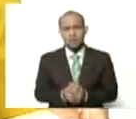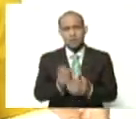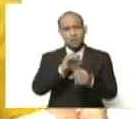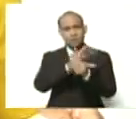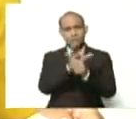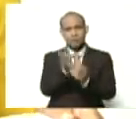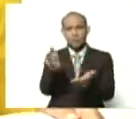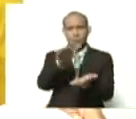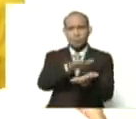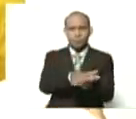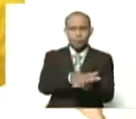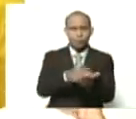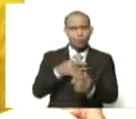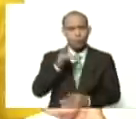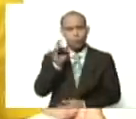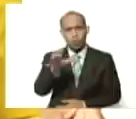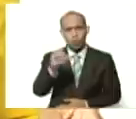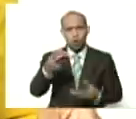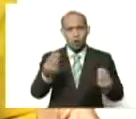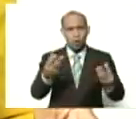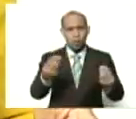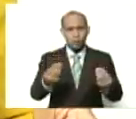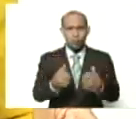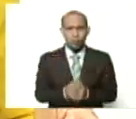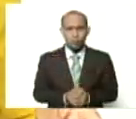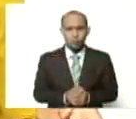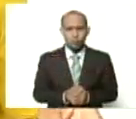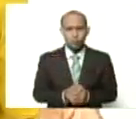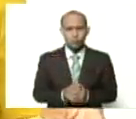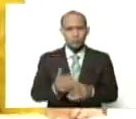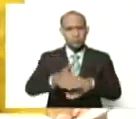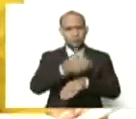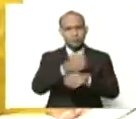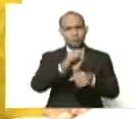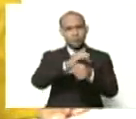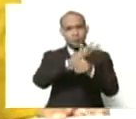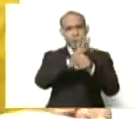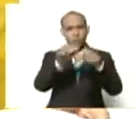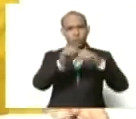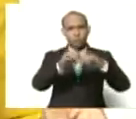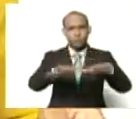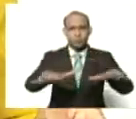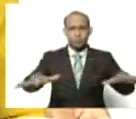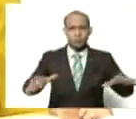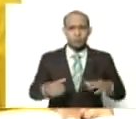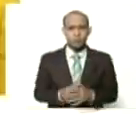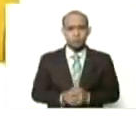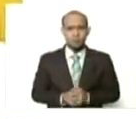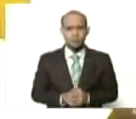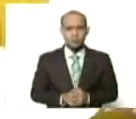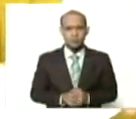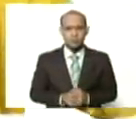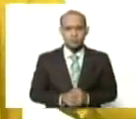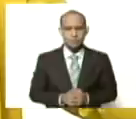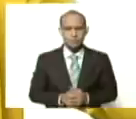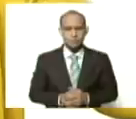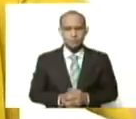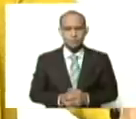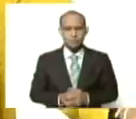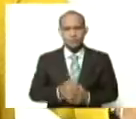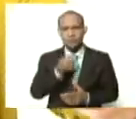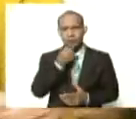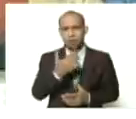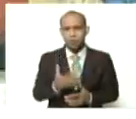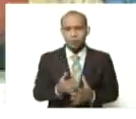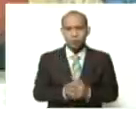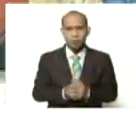esta situación de dolor derivada de esta pandemia del COVID-19. Bueno,